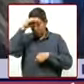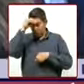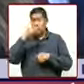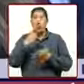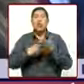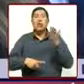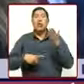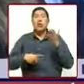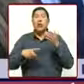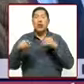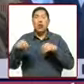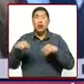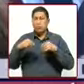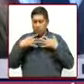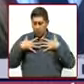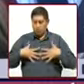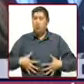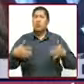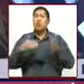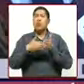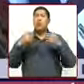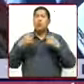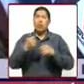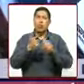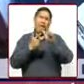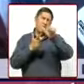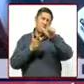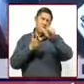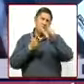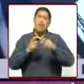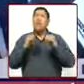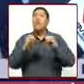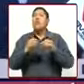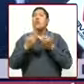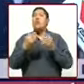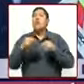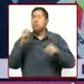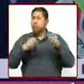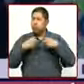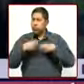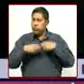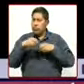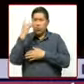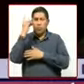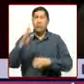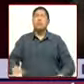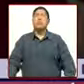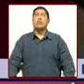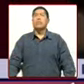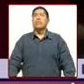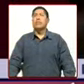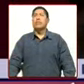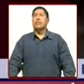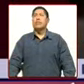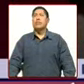que, valiéndose el uniforme y de las armas, ha puesto en un estado de zozobra a Bolivia.